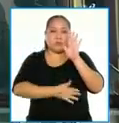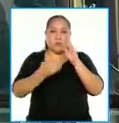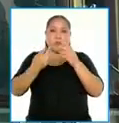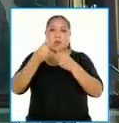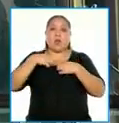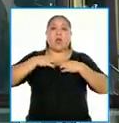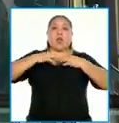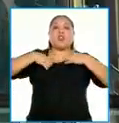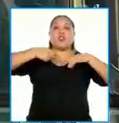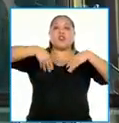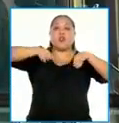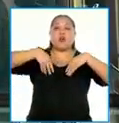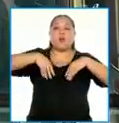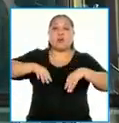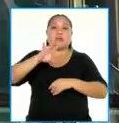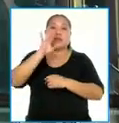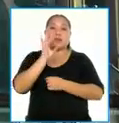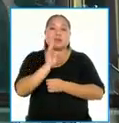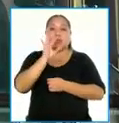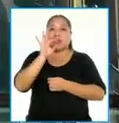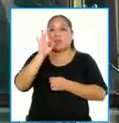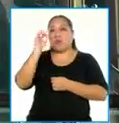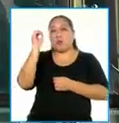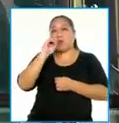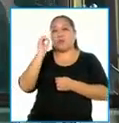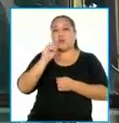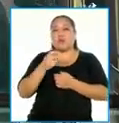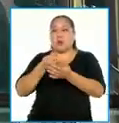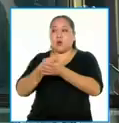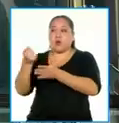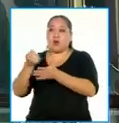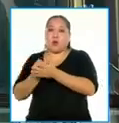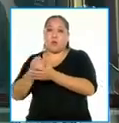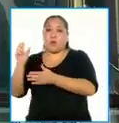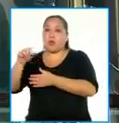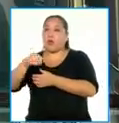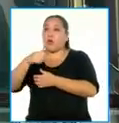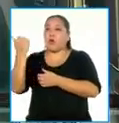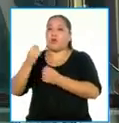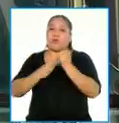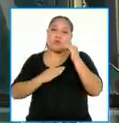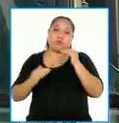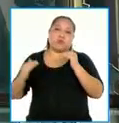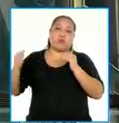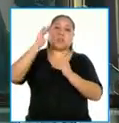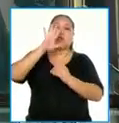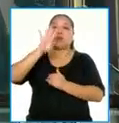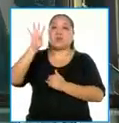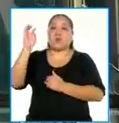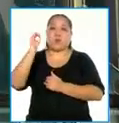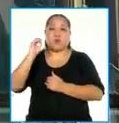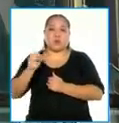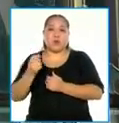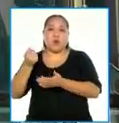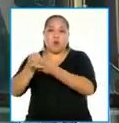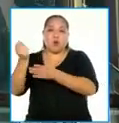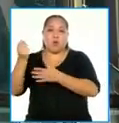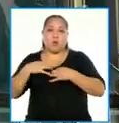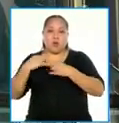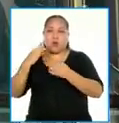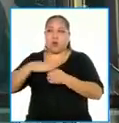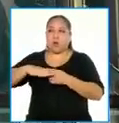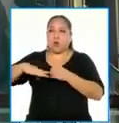el sector textil en 35.9%, mientras la importación de prendas ha crecido en 54.3%. Eso puede marcar